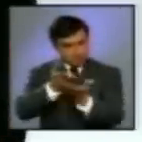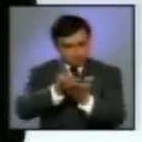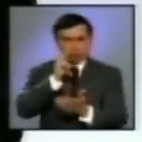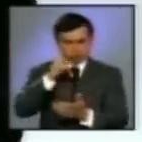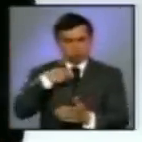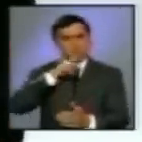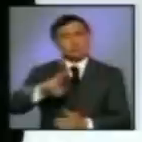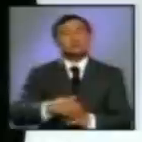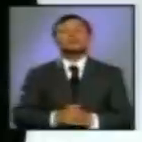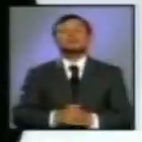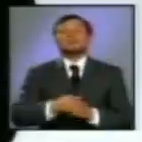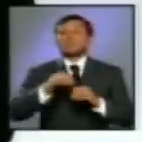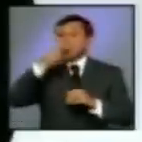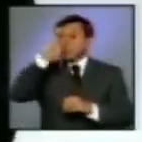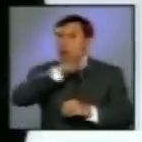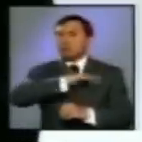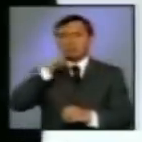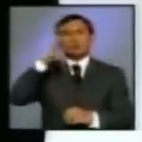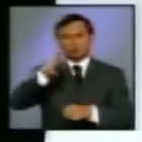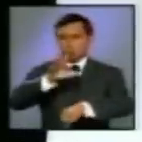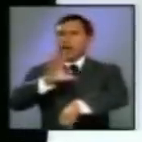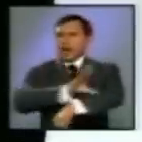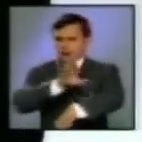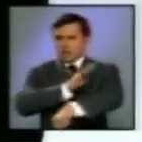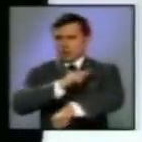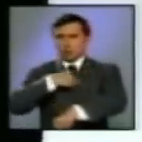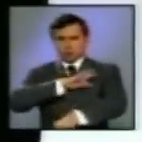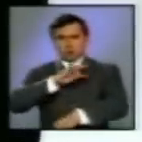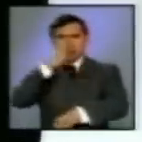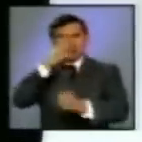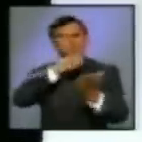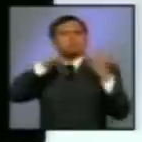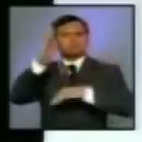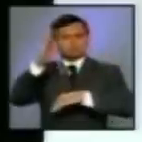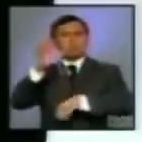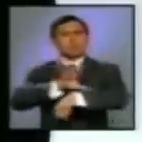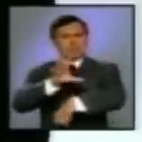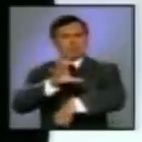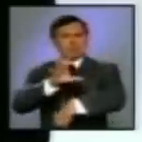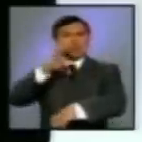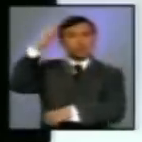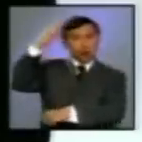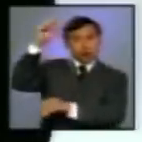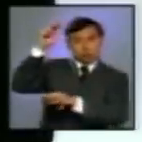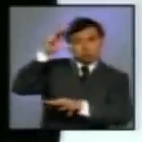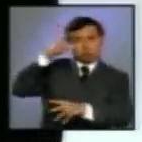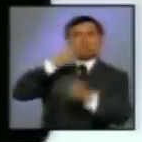una potencia en energía solar. Yo propongo que una buena parte de los subsidios que se utilizan hoy en día